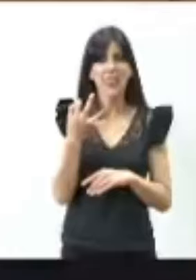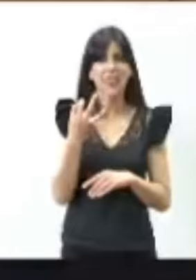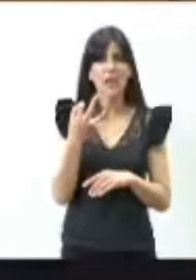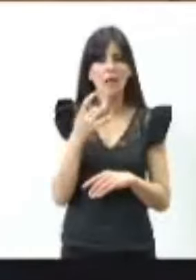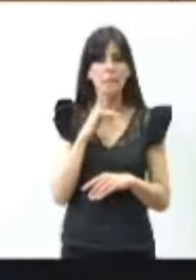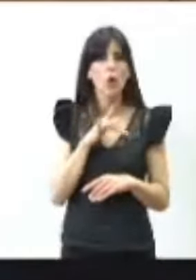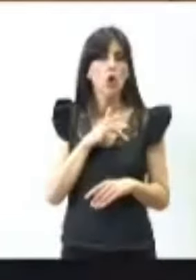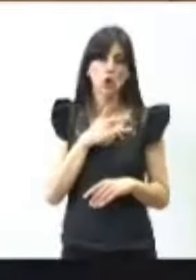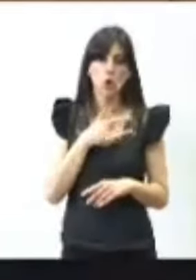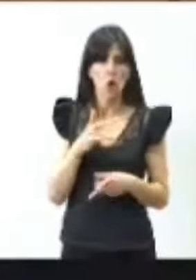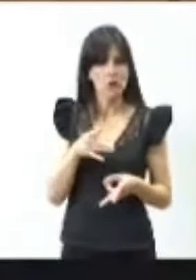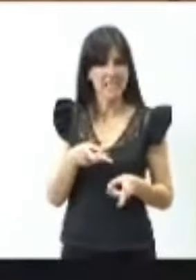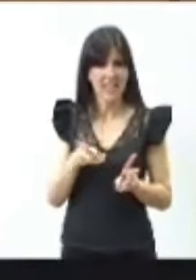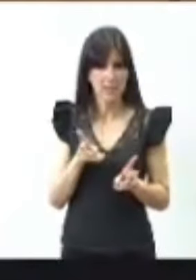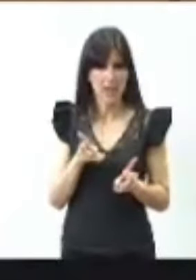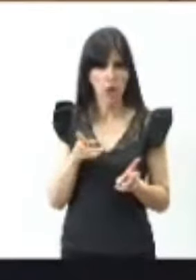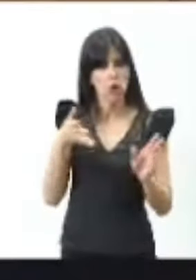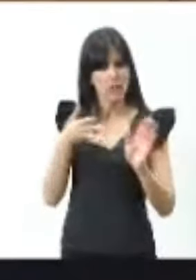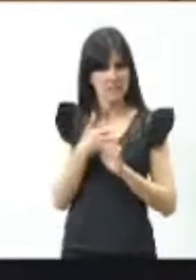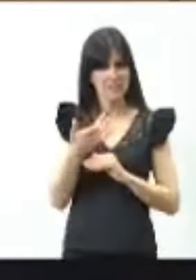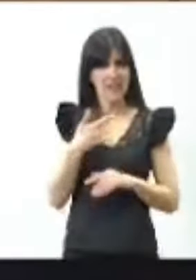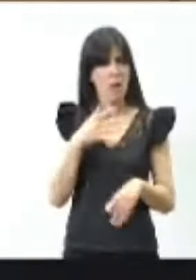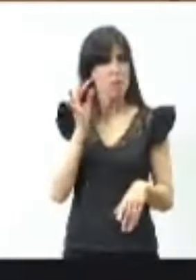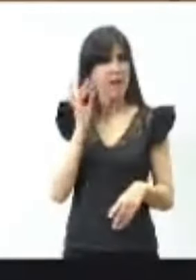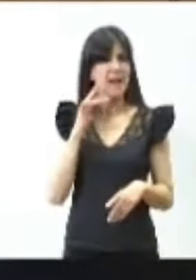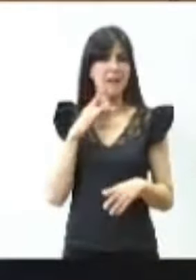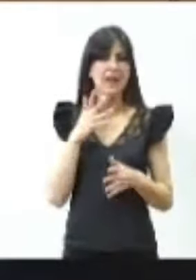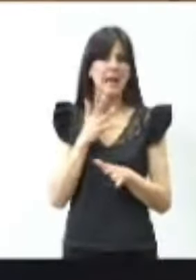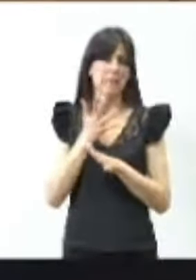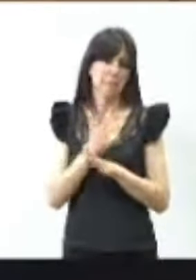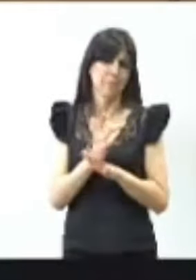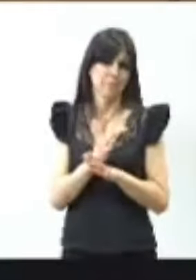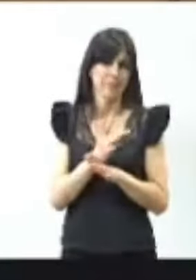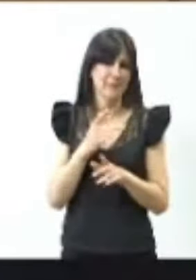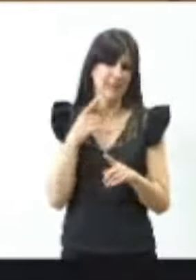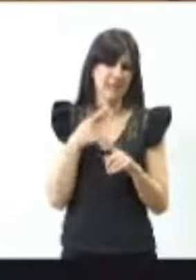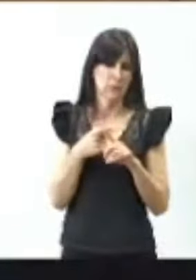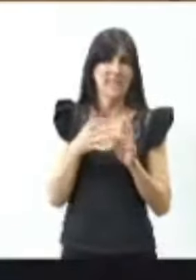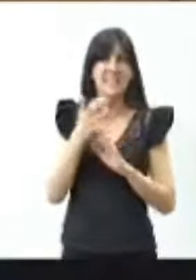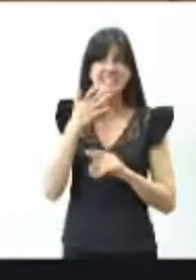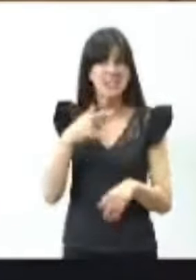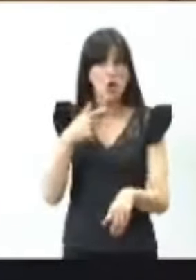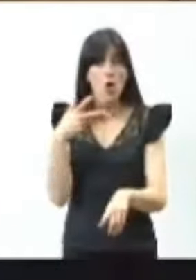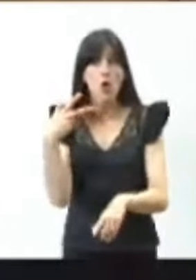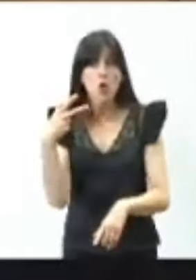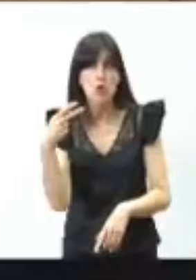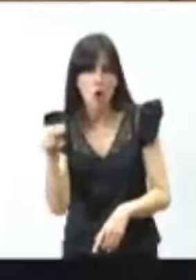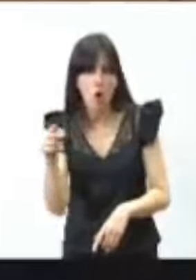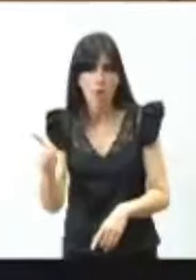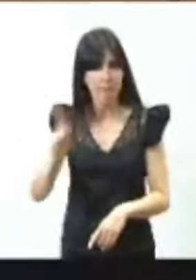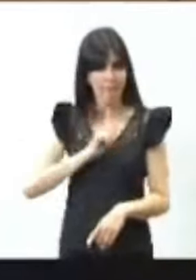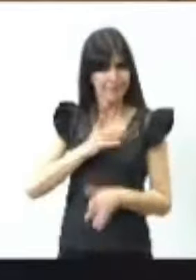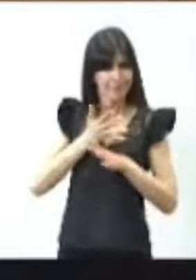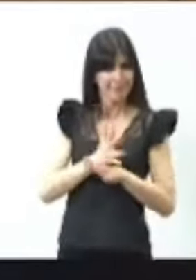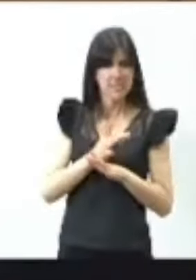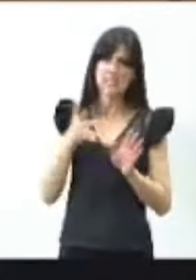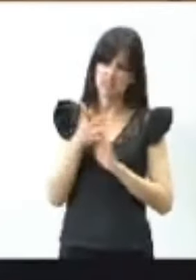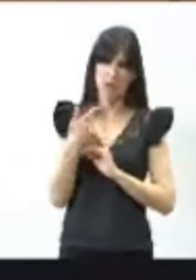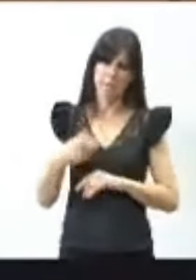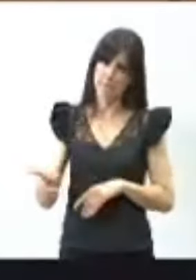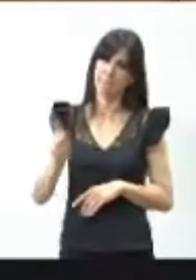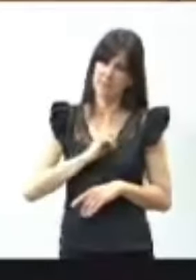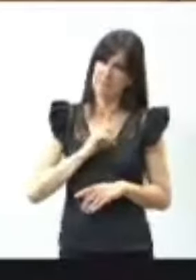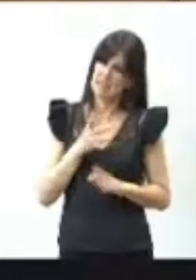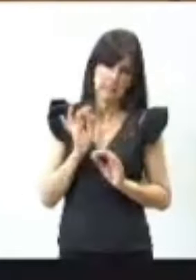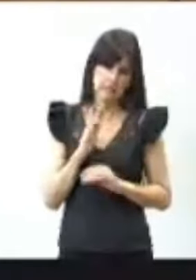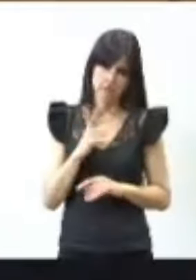de las relaciones sexuales. Y ahora, cuando una mujer dice que no, sabe que hay agresión sexual. Segunda cuestión, la pornografía